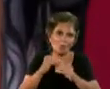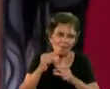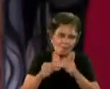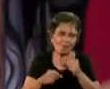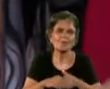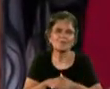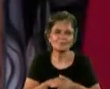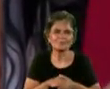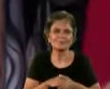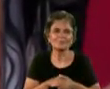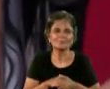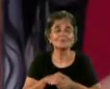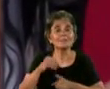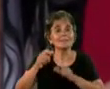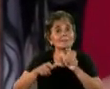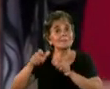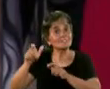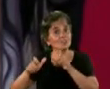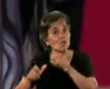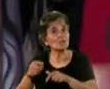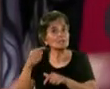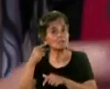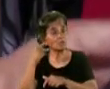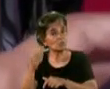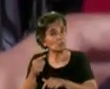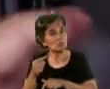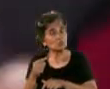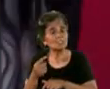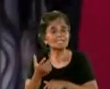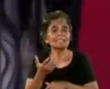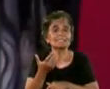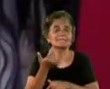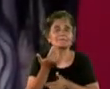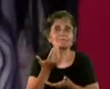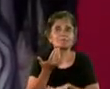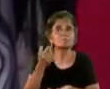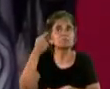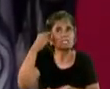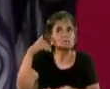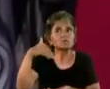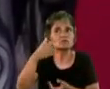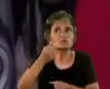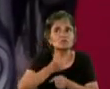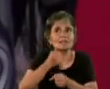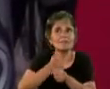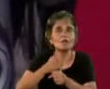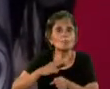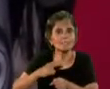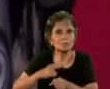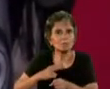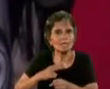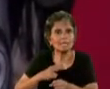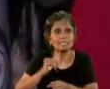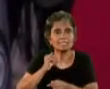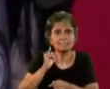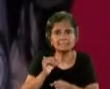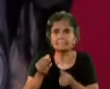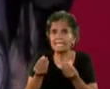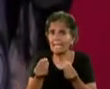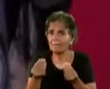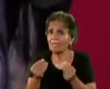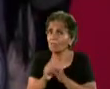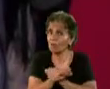aquellas personas, bueno, que están escuchando y por ahí quieren emprender, ¿qué les dirías? Que se animen, que dejen los